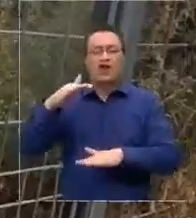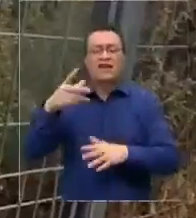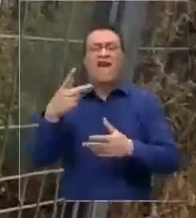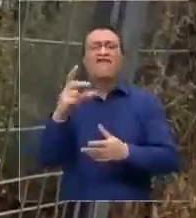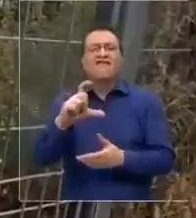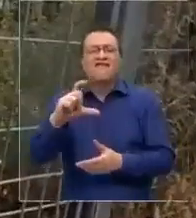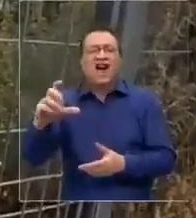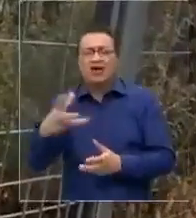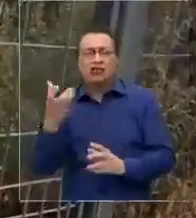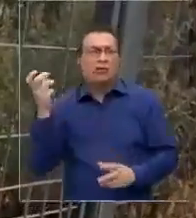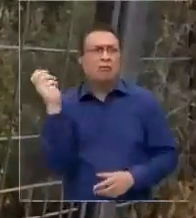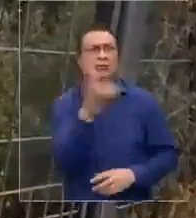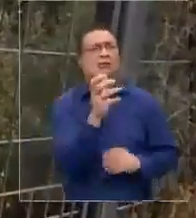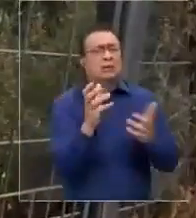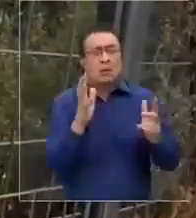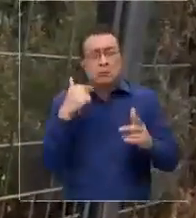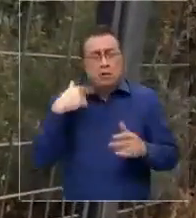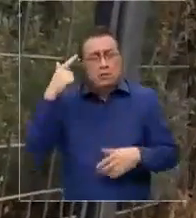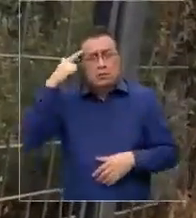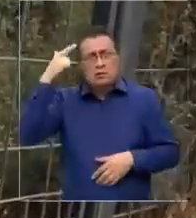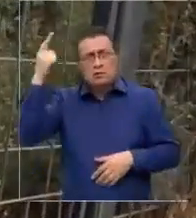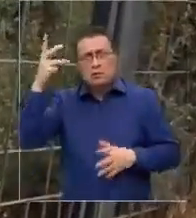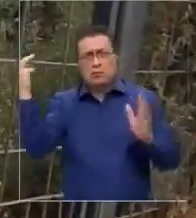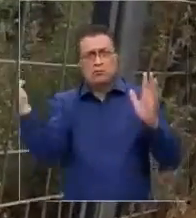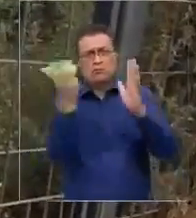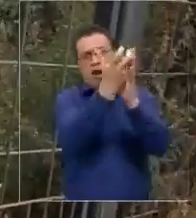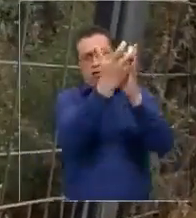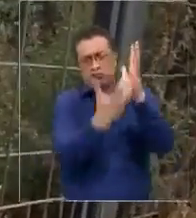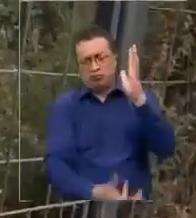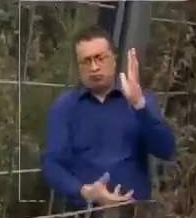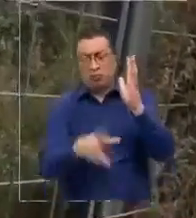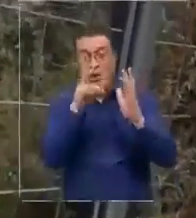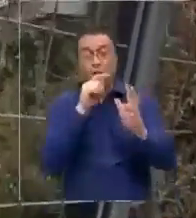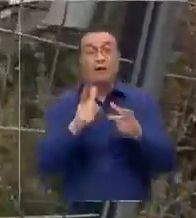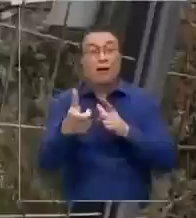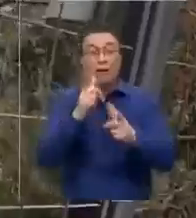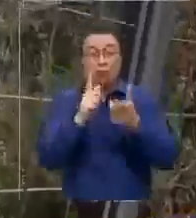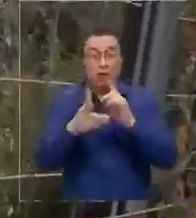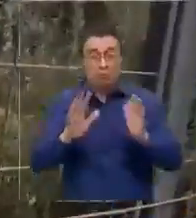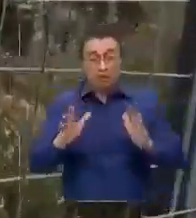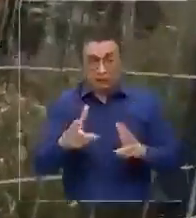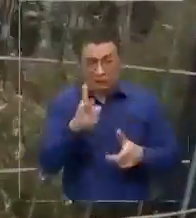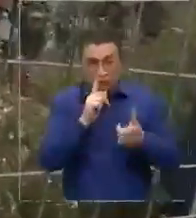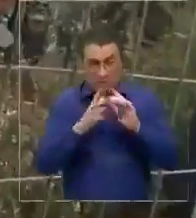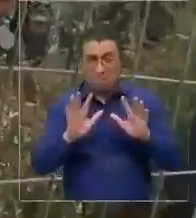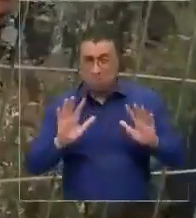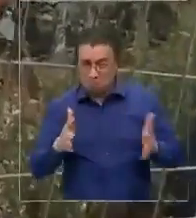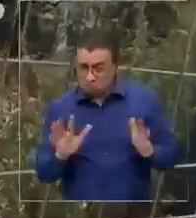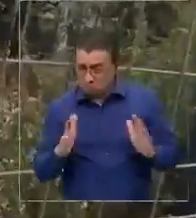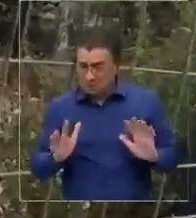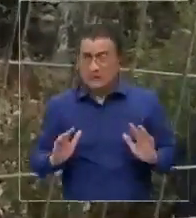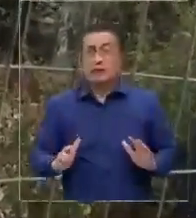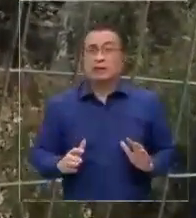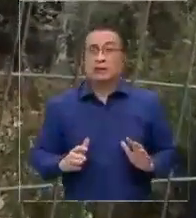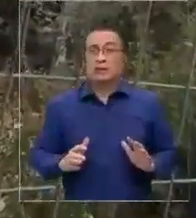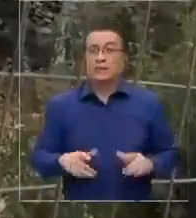vasos, no sé qué fue lo es que no, porque había en la muralla, así como cuando están tomando, porque igual creo que estaban bebiendo. Se sintieron